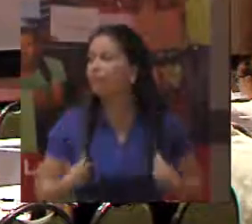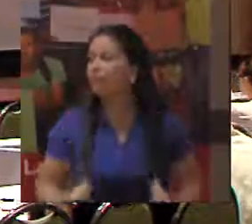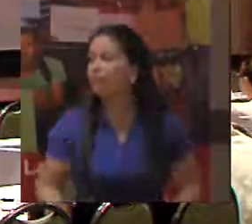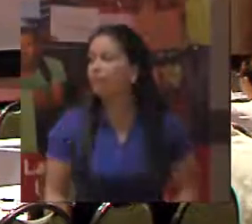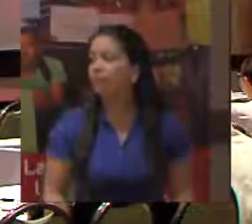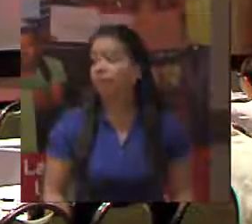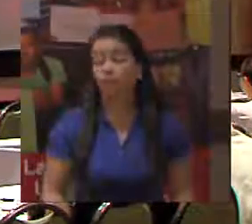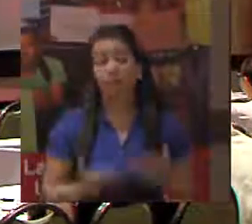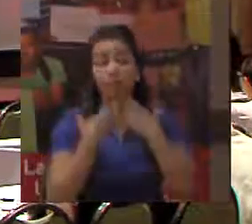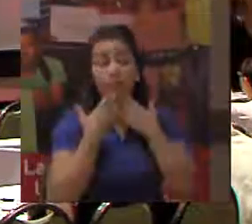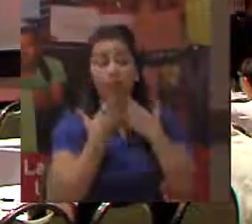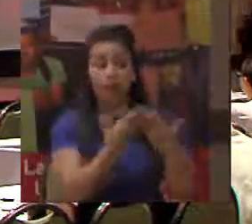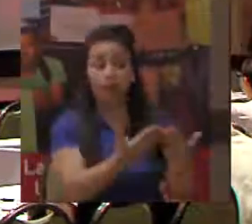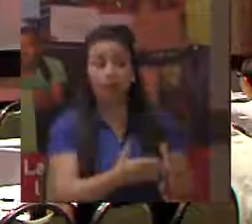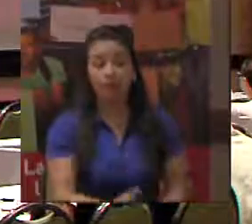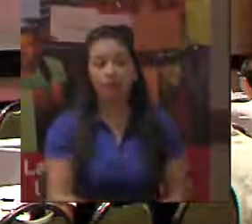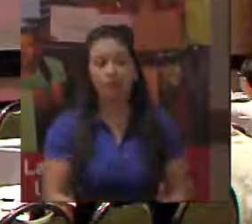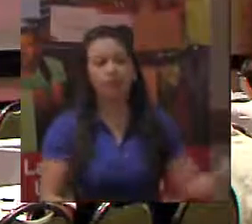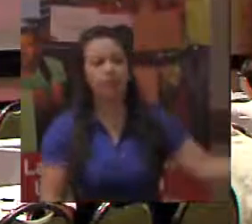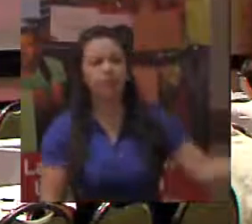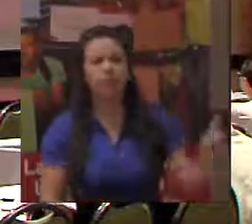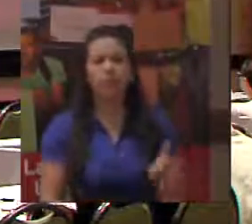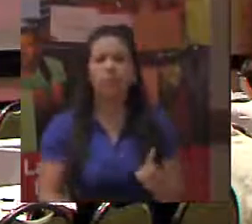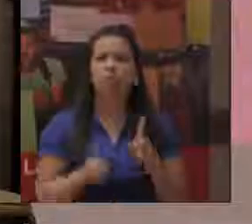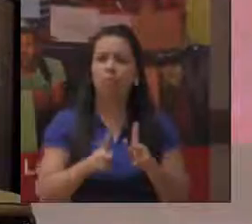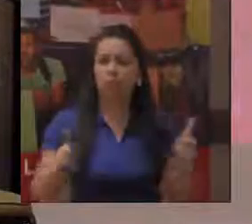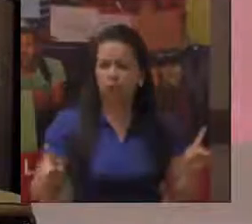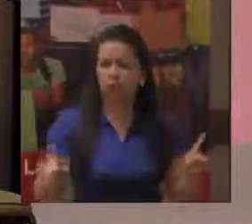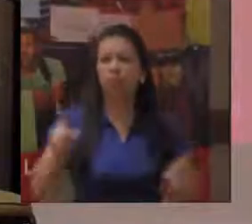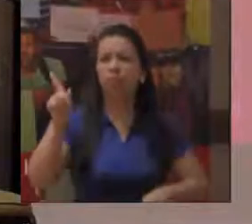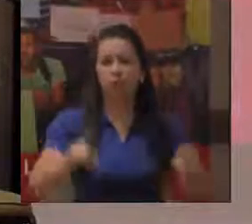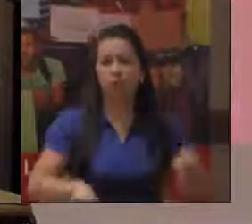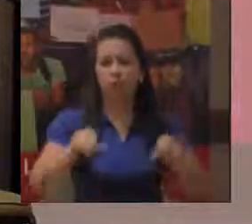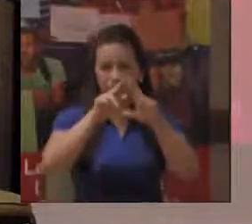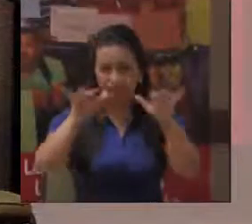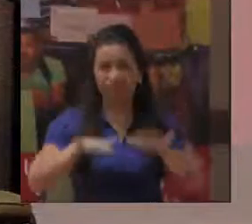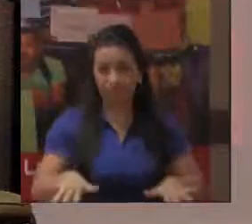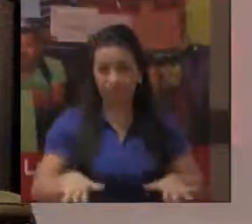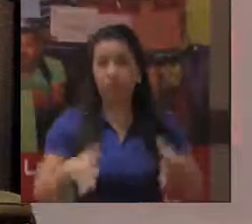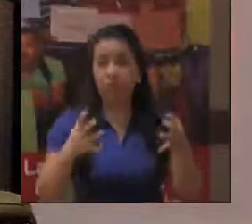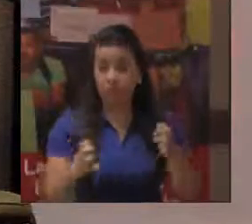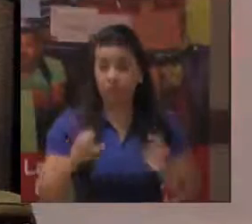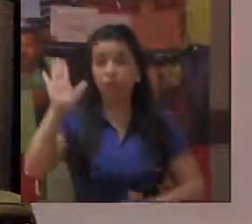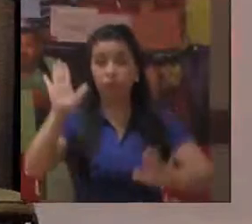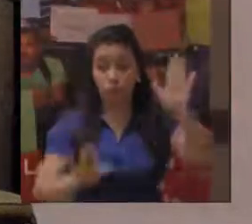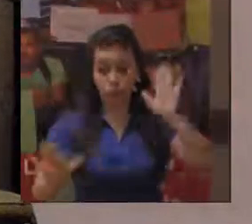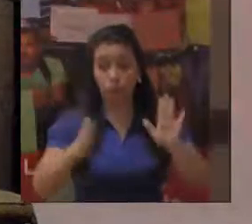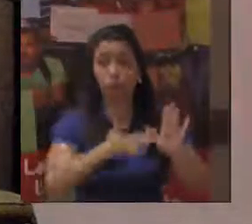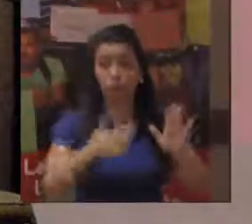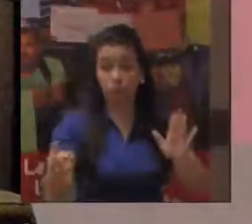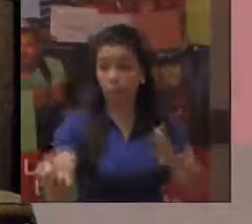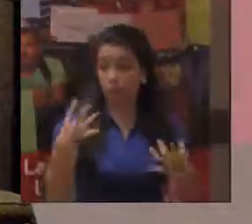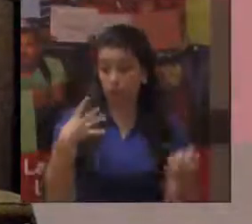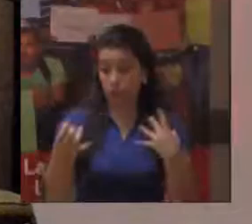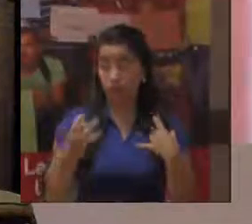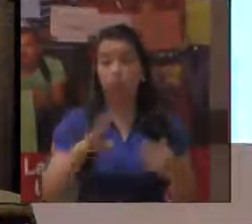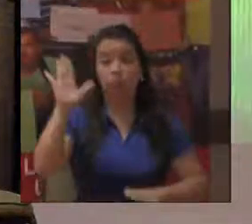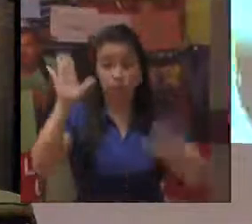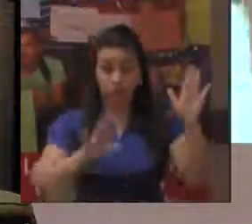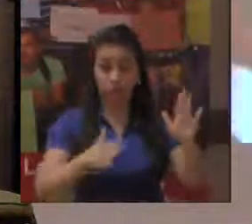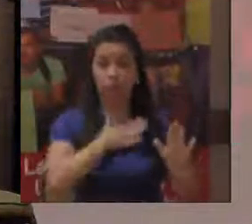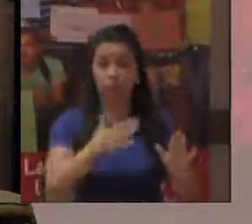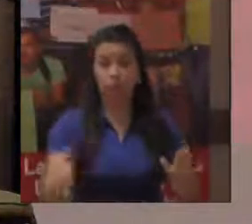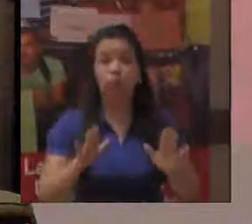Muchas gracias, Andrés. Bueno, queremos invitar a las personas que nos están siguiendo vía streaming para que participen con nosotros a través